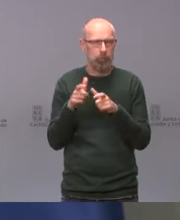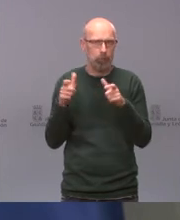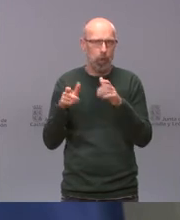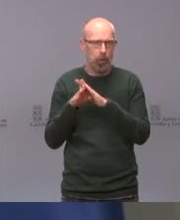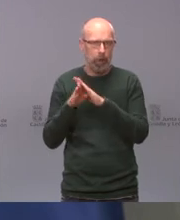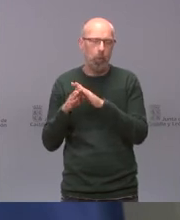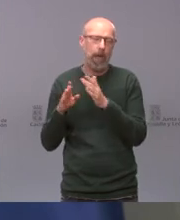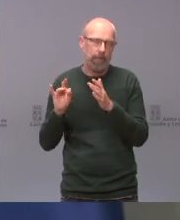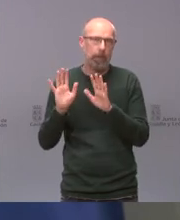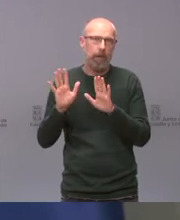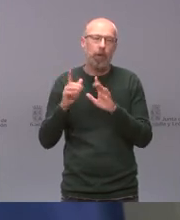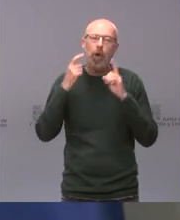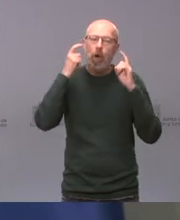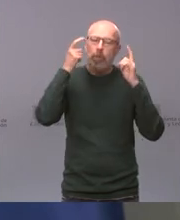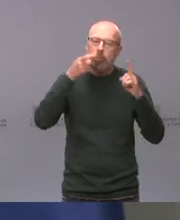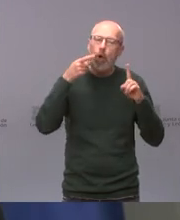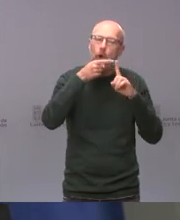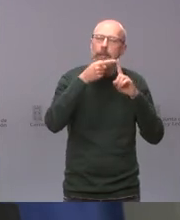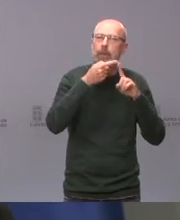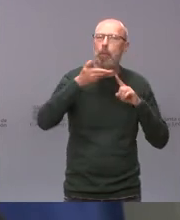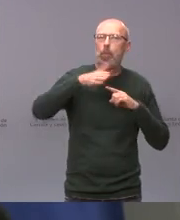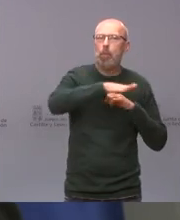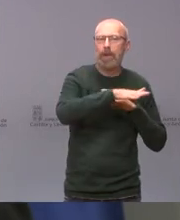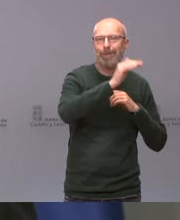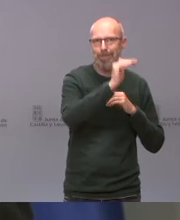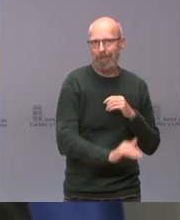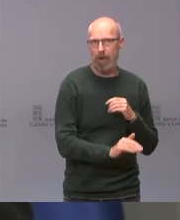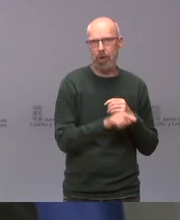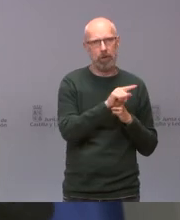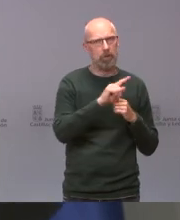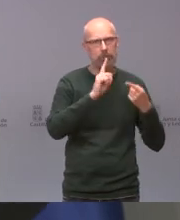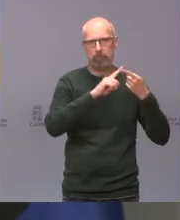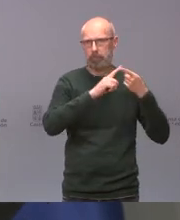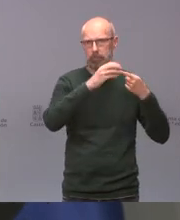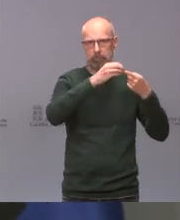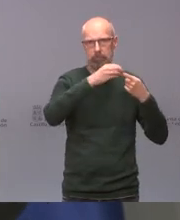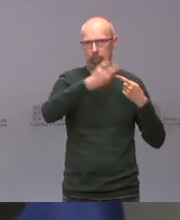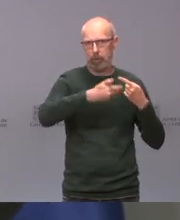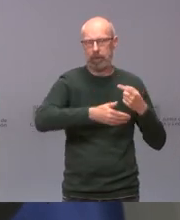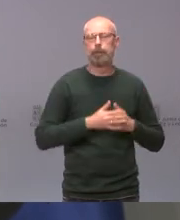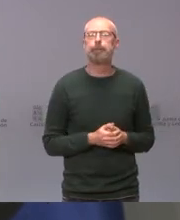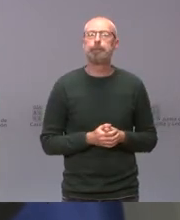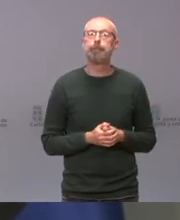más rápidamente posible la letalidad. Y ese es el porqué de